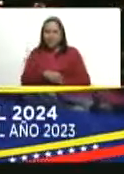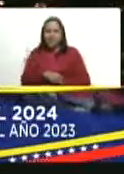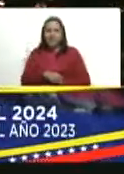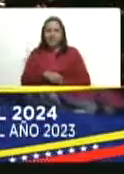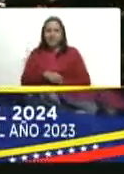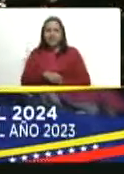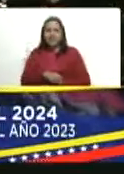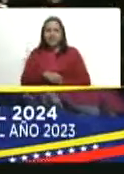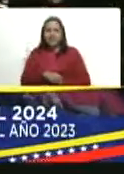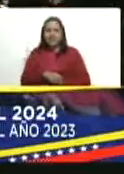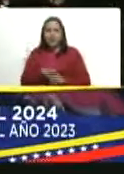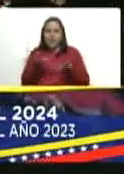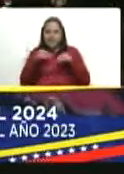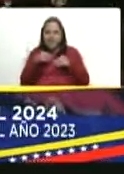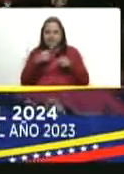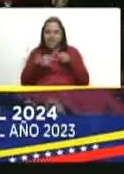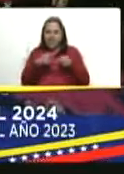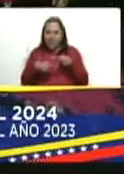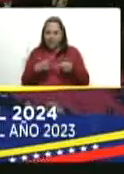¿Me aceptas un tequeño?